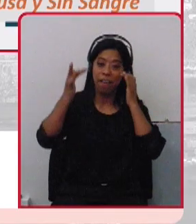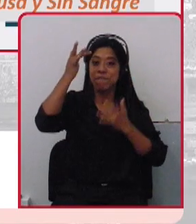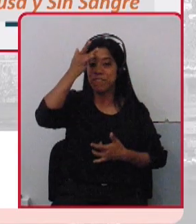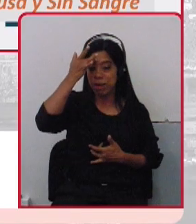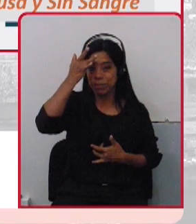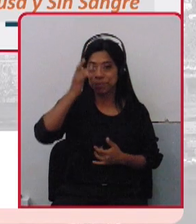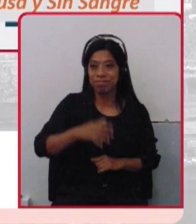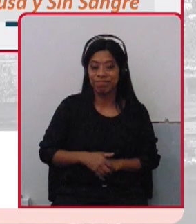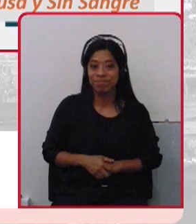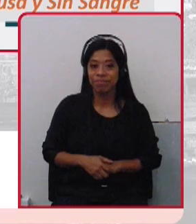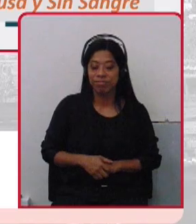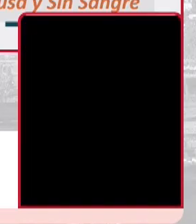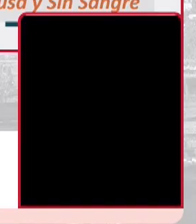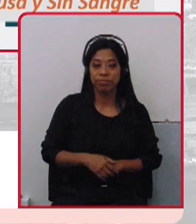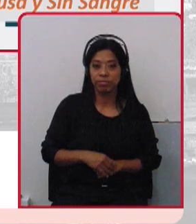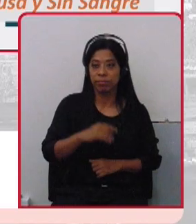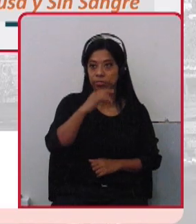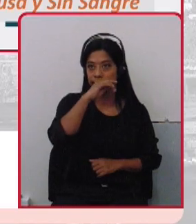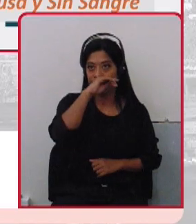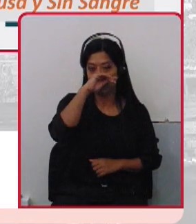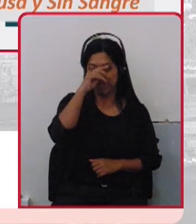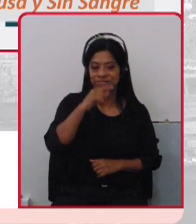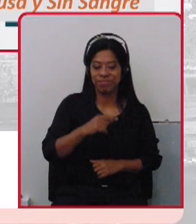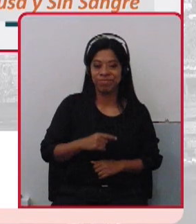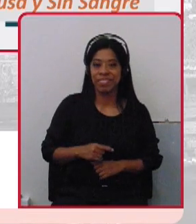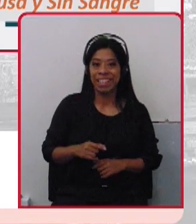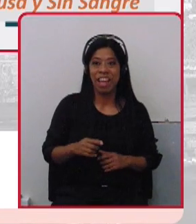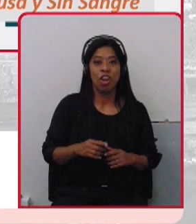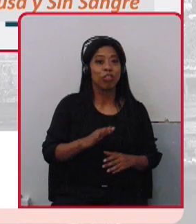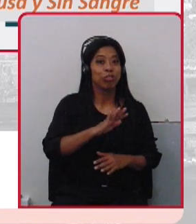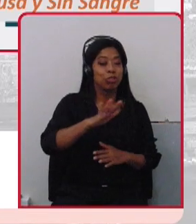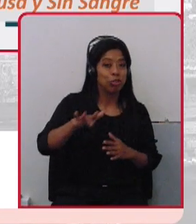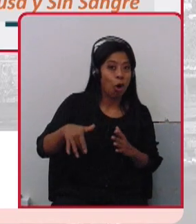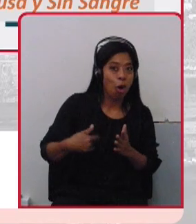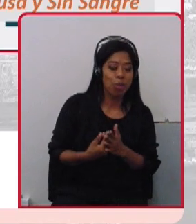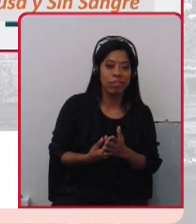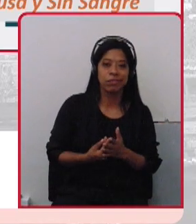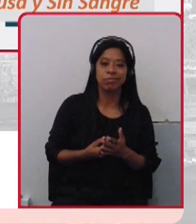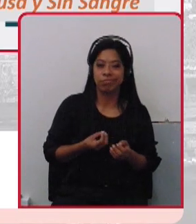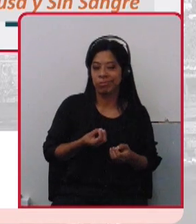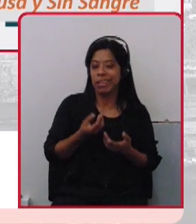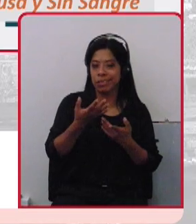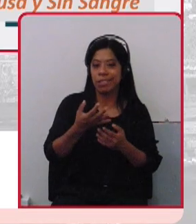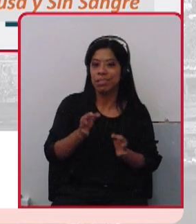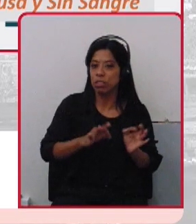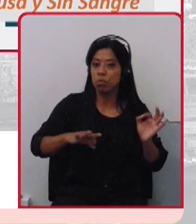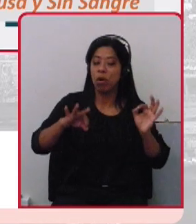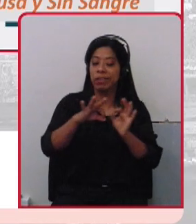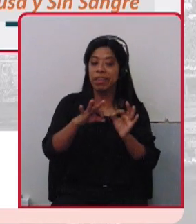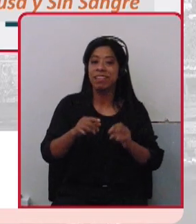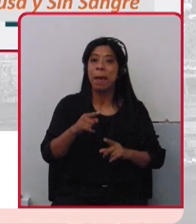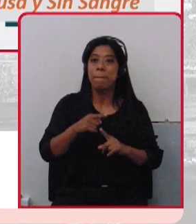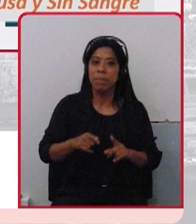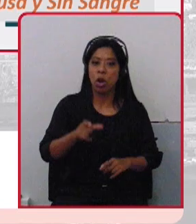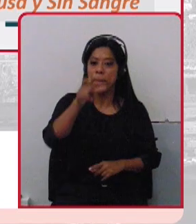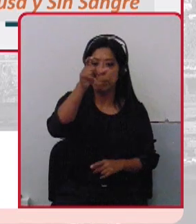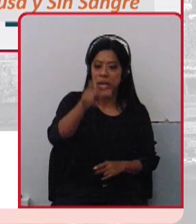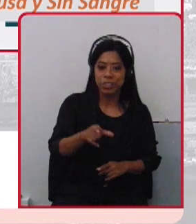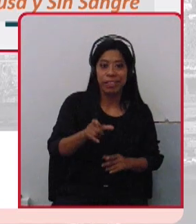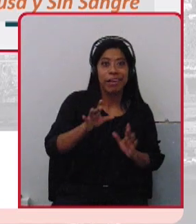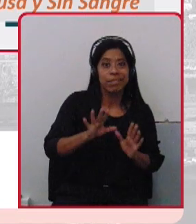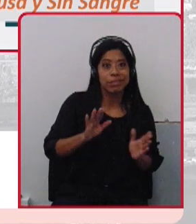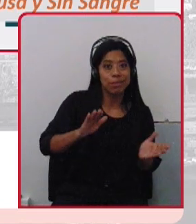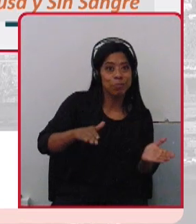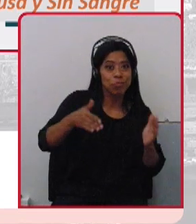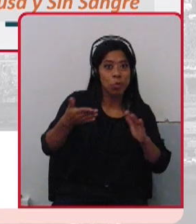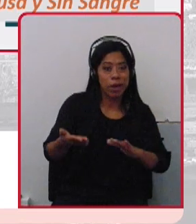los indicadores, todo es justificable, pero realmente si es que una persona muere o se